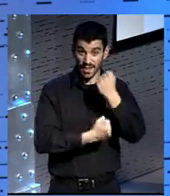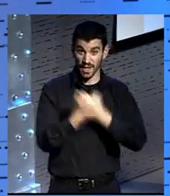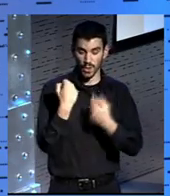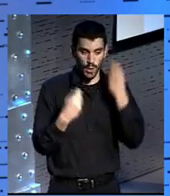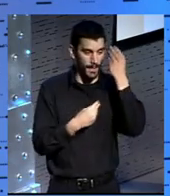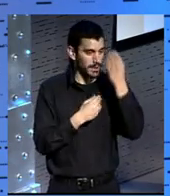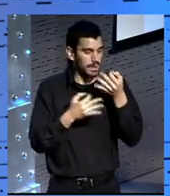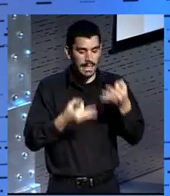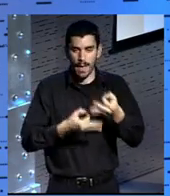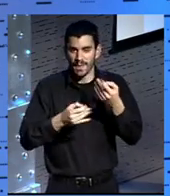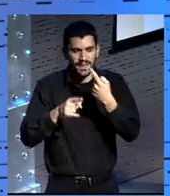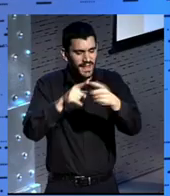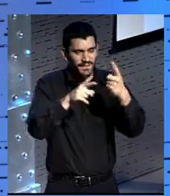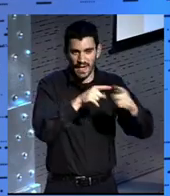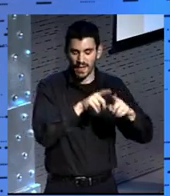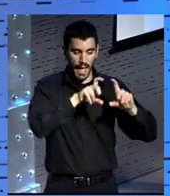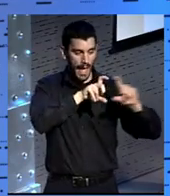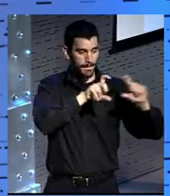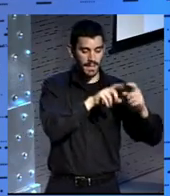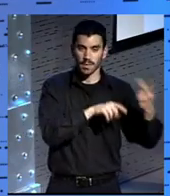la relación con los clientes, de cómo